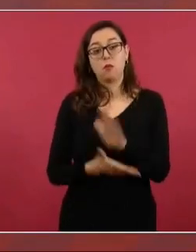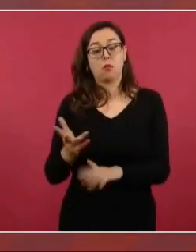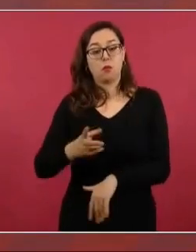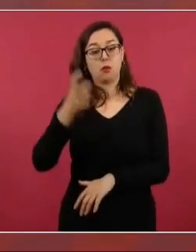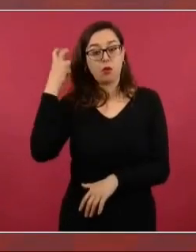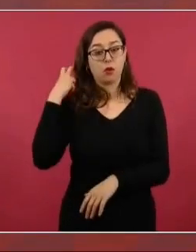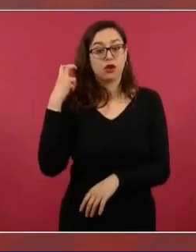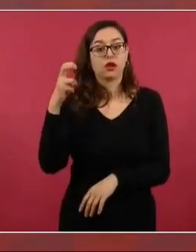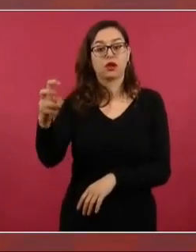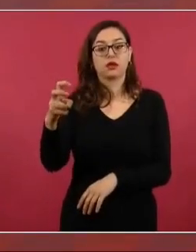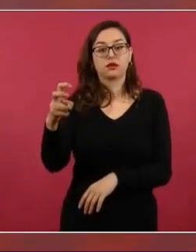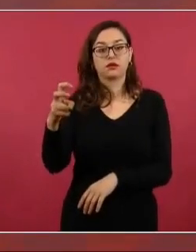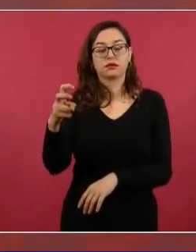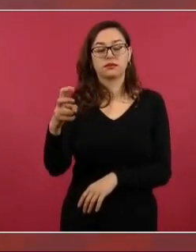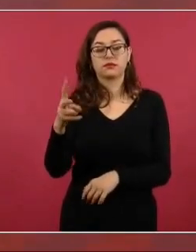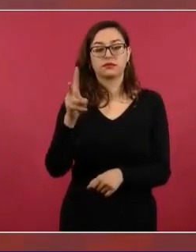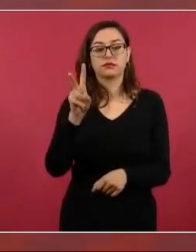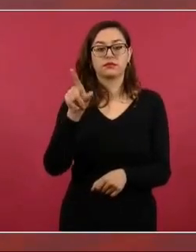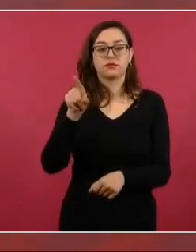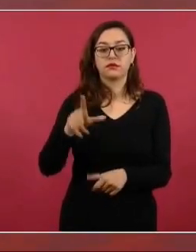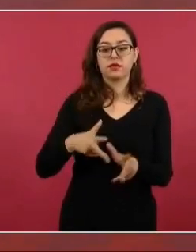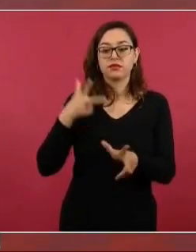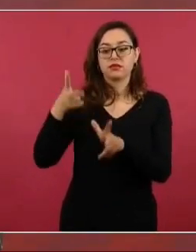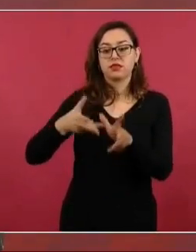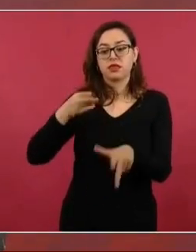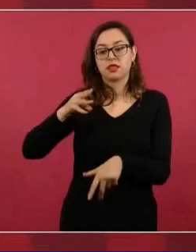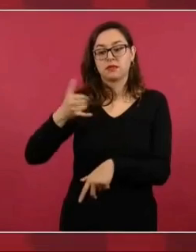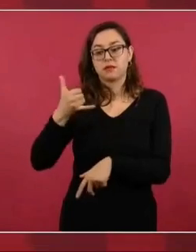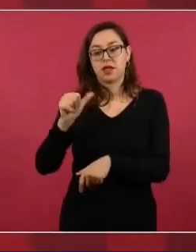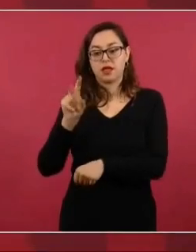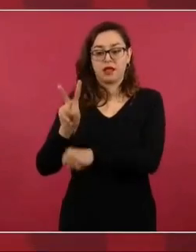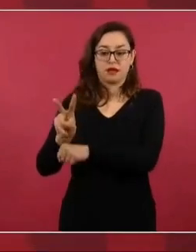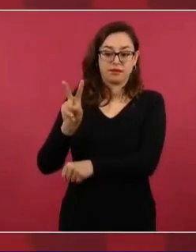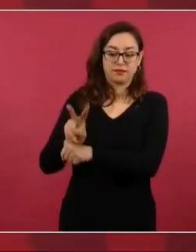de supervisión al Tren Maya, pero antes de irme